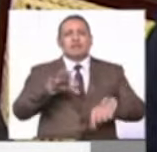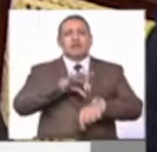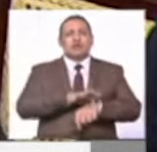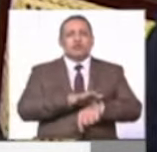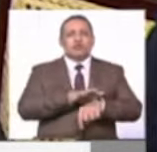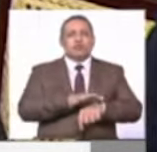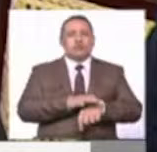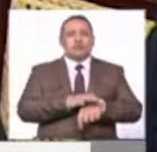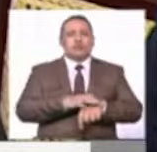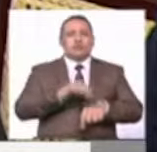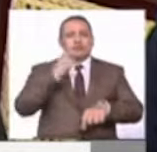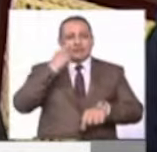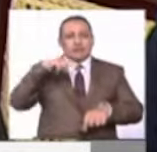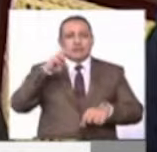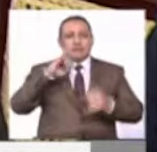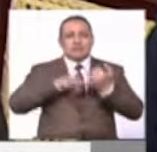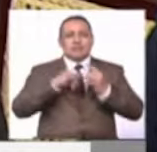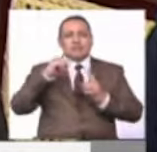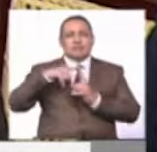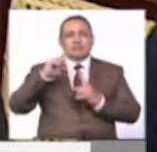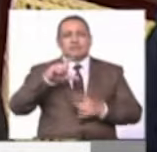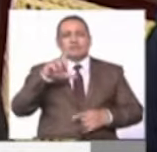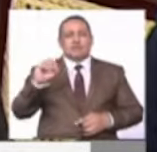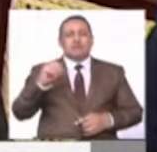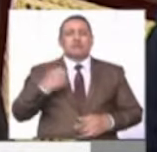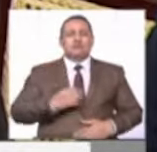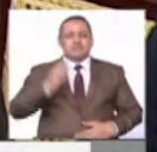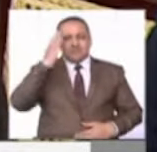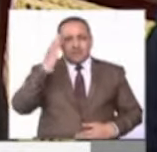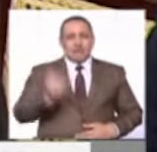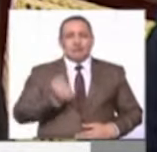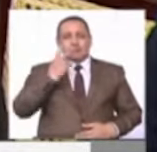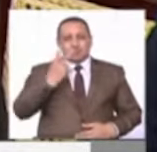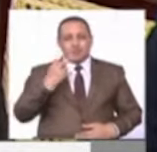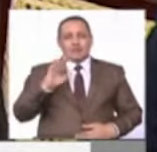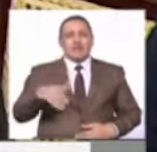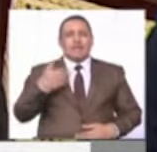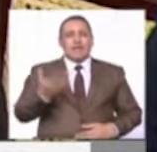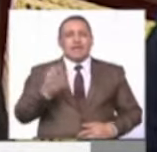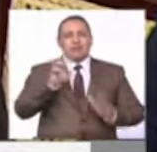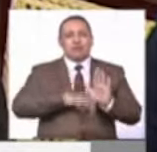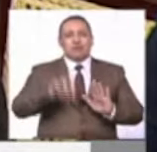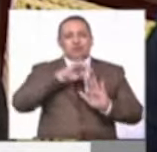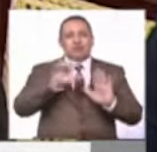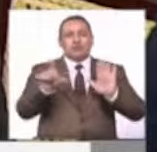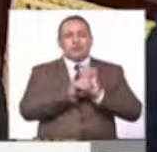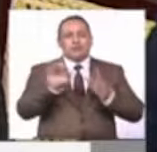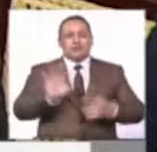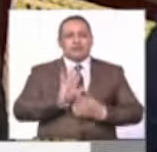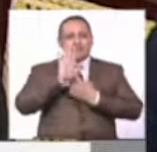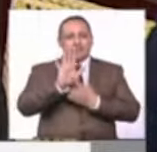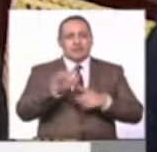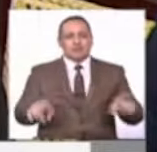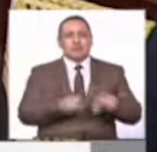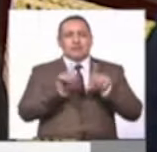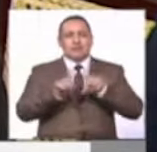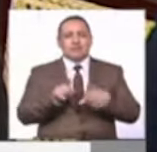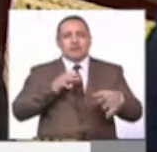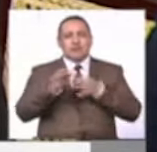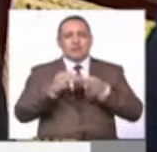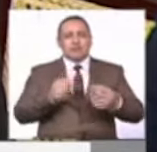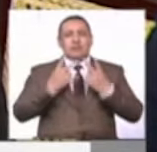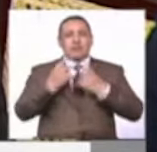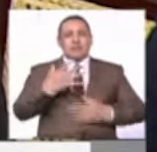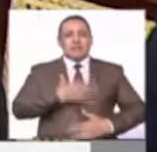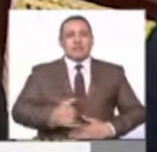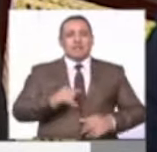inest yo de ñeco conocen que existen proyectos de ley presentados para aclarar que la